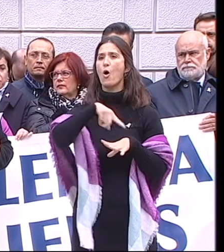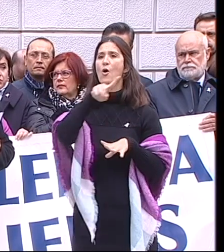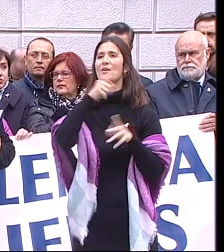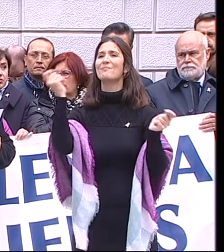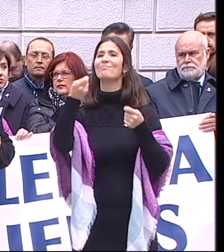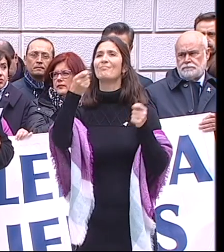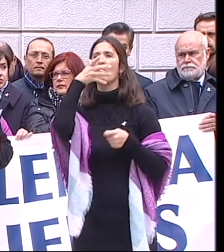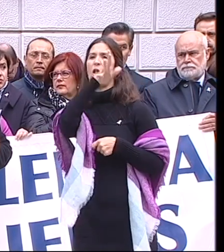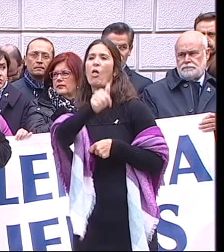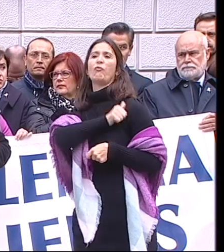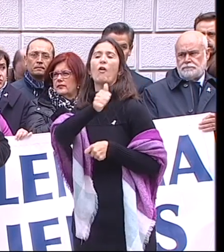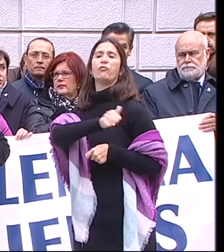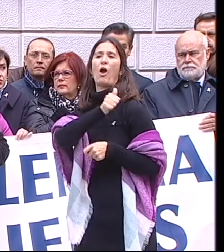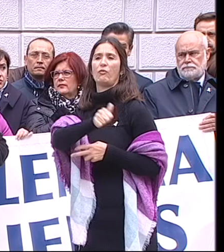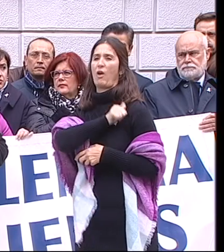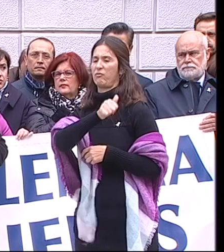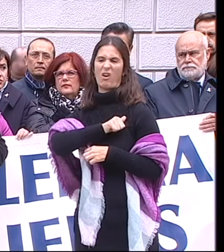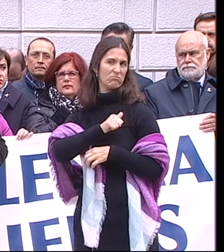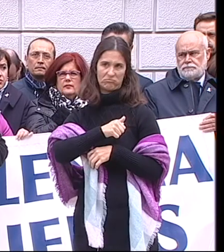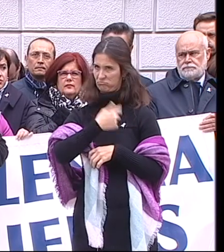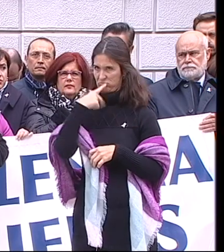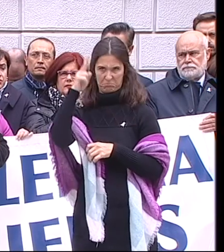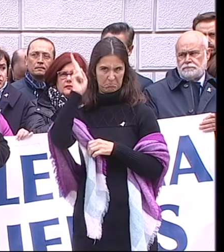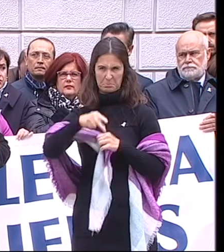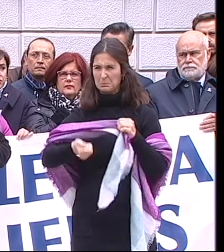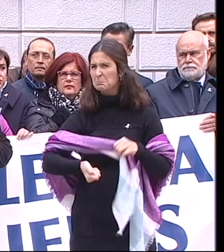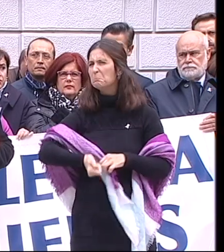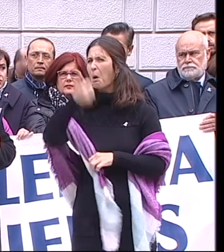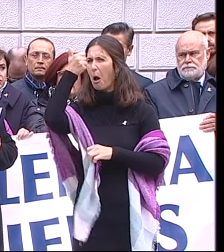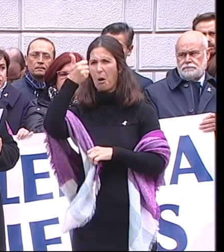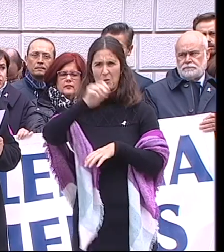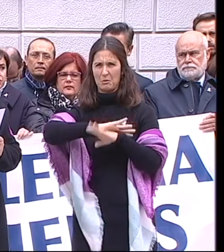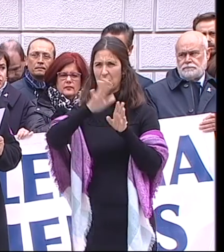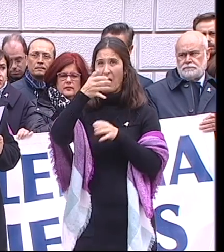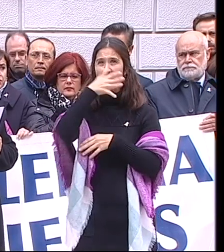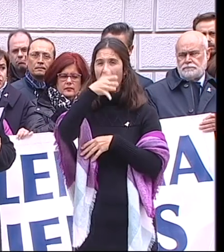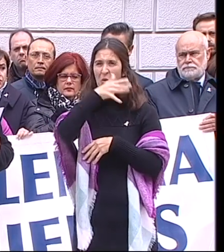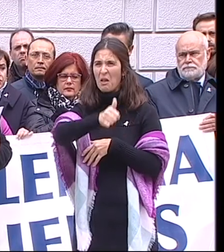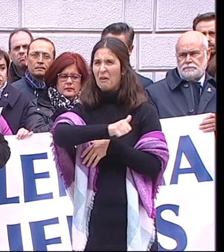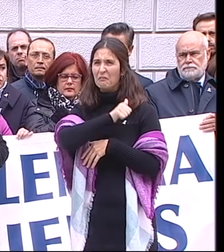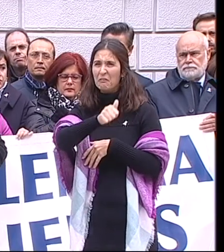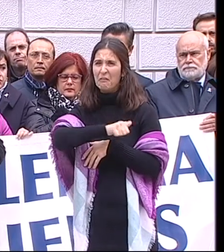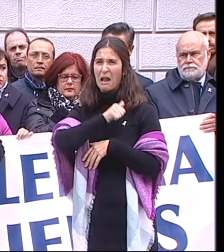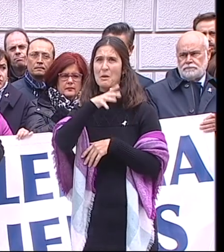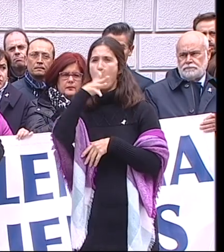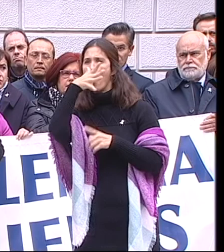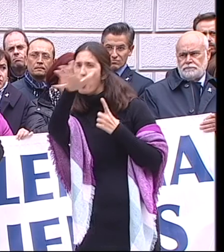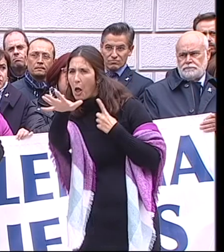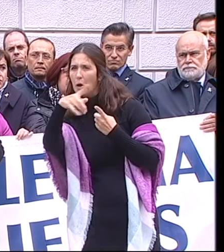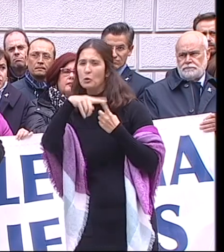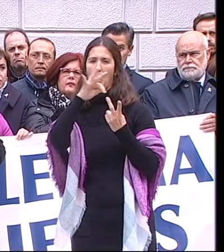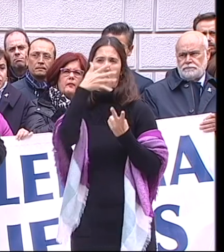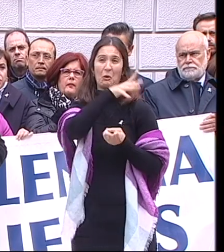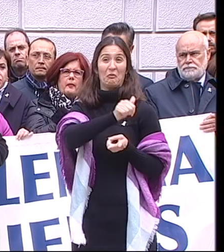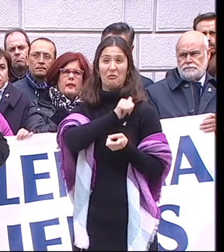falsas, afirmando que el escaso porcentaje de causas incoadas cada año por delito de acusación o